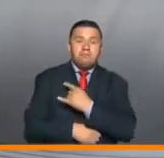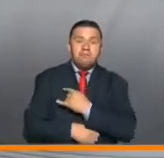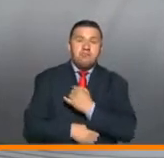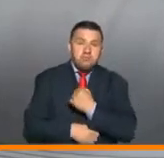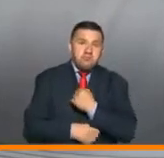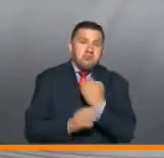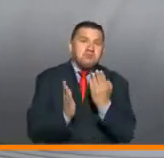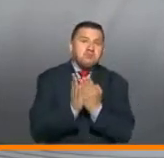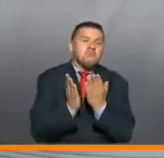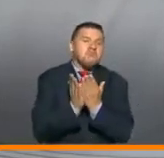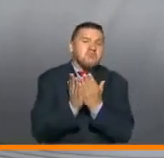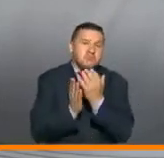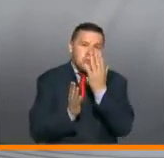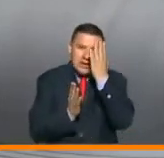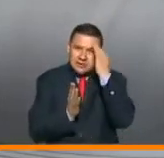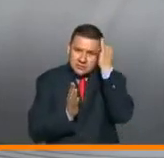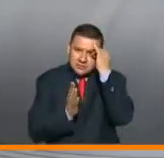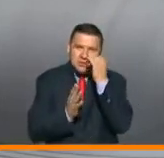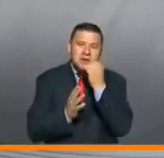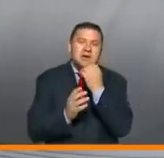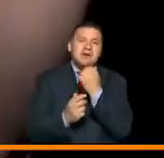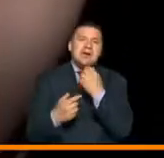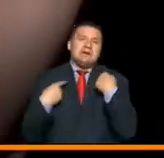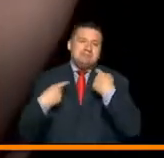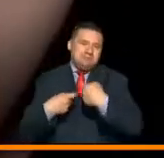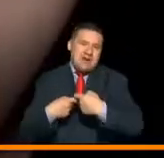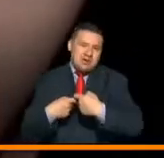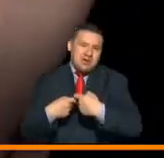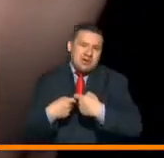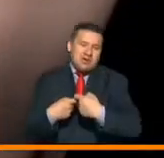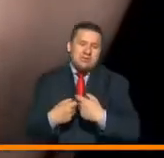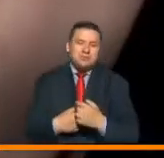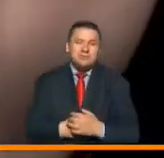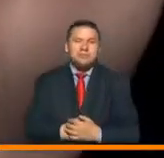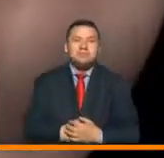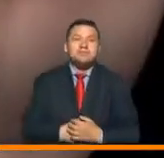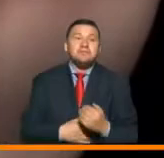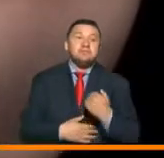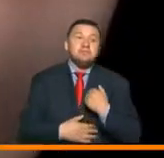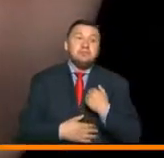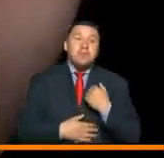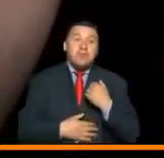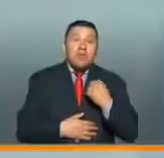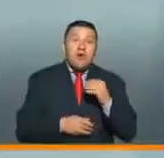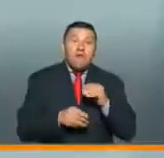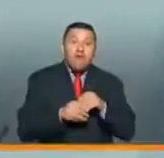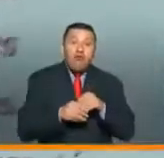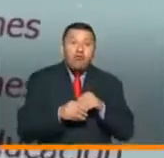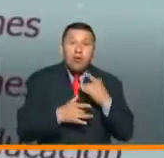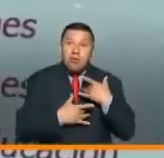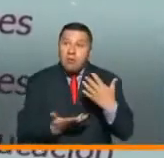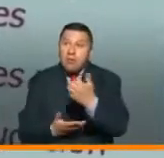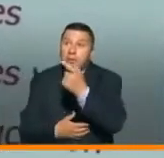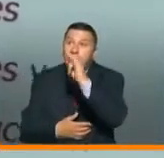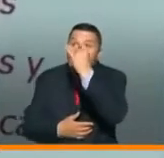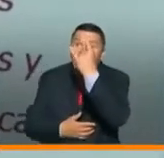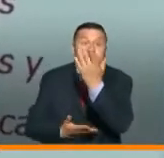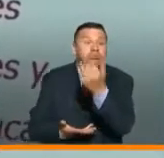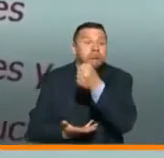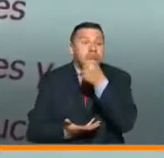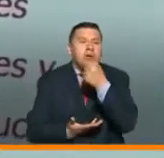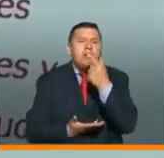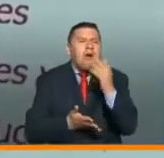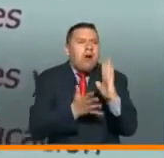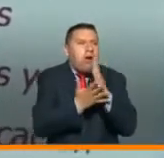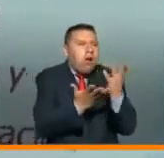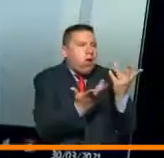y estudio licenciatura en literatura y lengua castellana. Yo me enteré del Fondo Solidario básicamente por